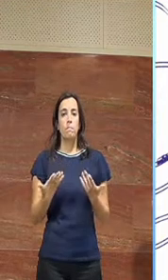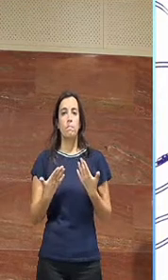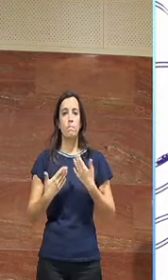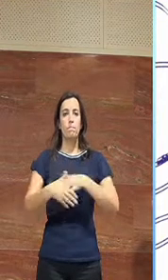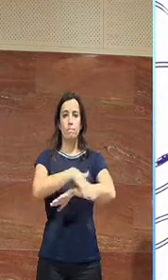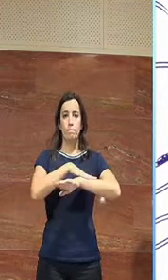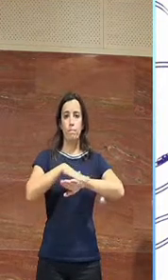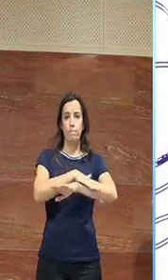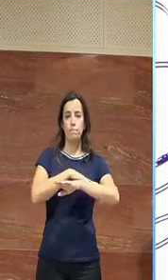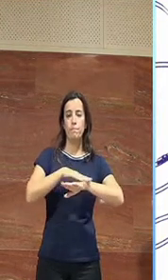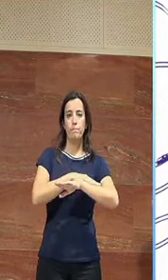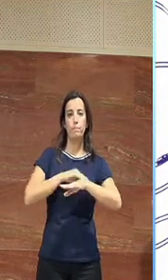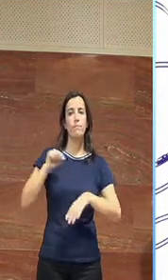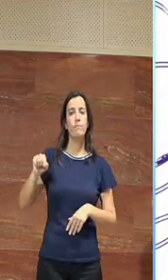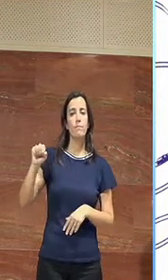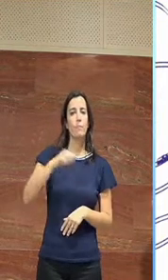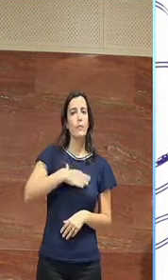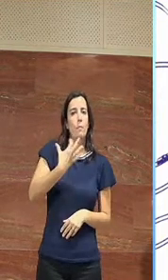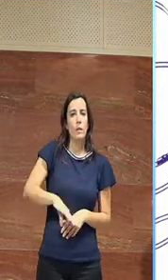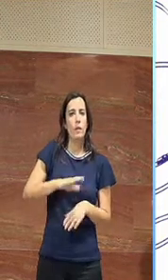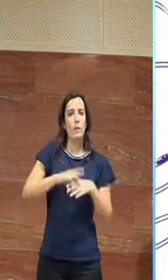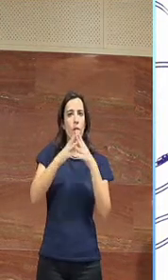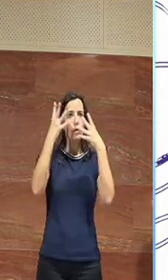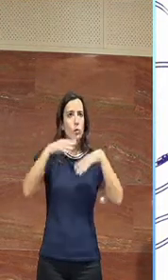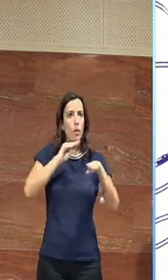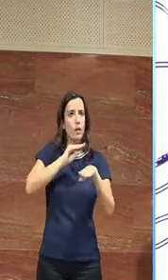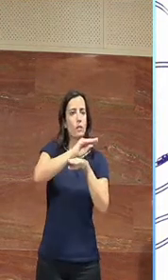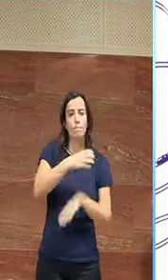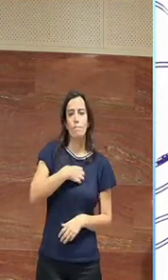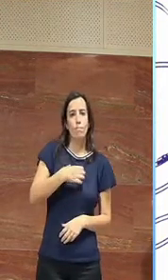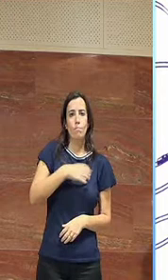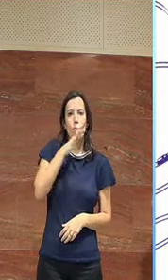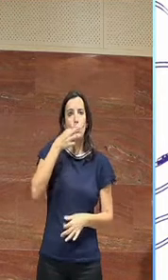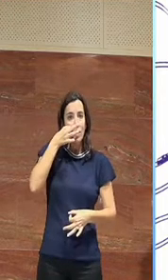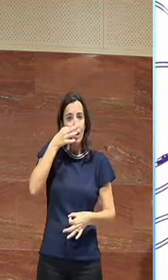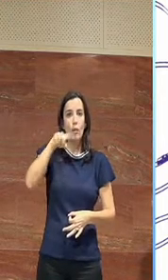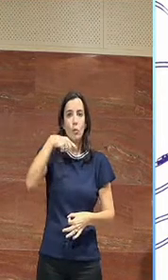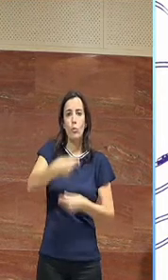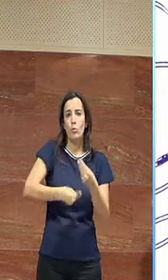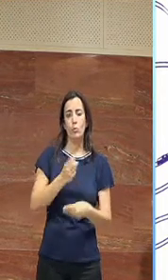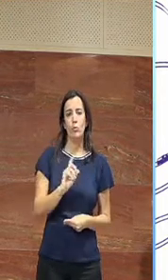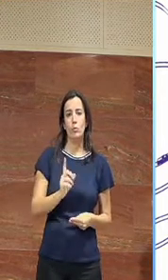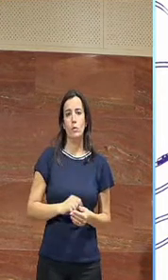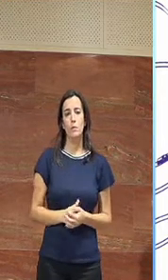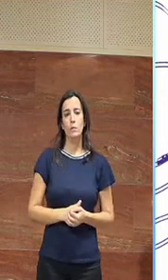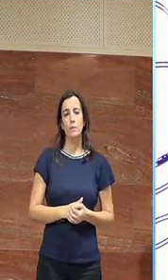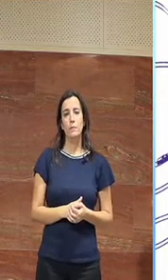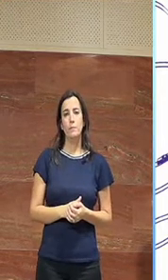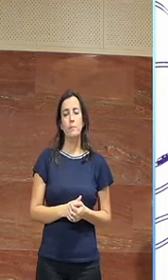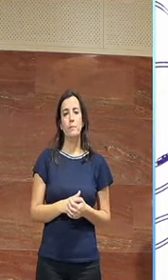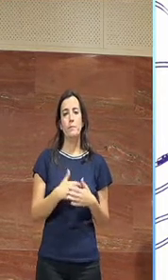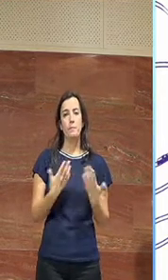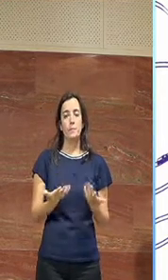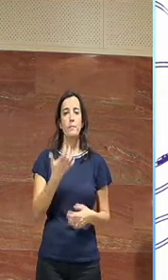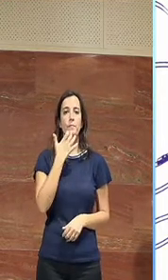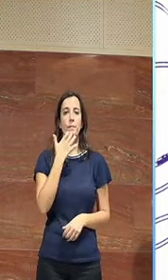gobiernos apenas tienen capacidad para invertir en infraestructuras porque no pueden ser utilizadas, no van a ser utilizadas, ¿no? En el caso del tren,